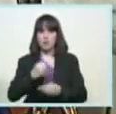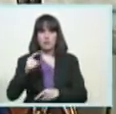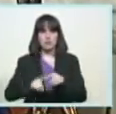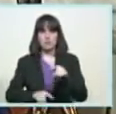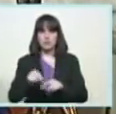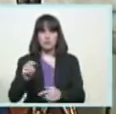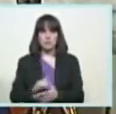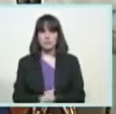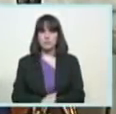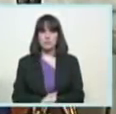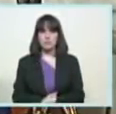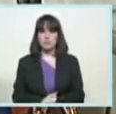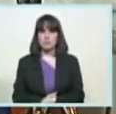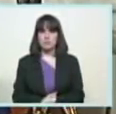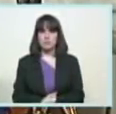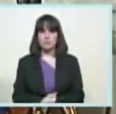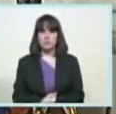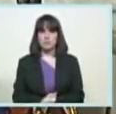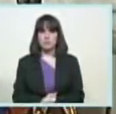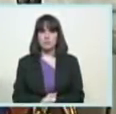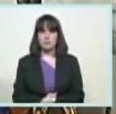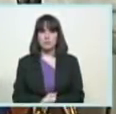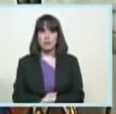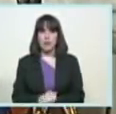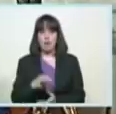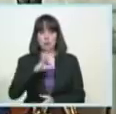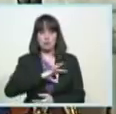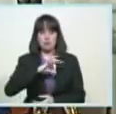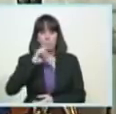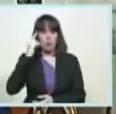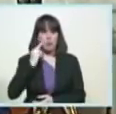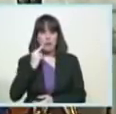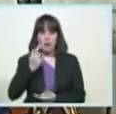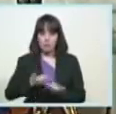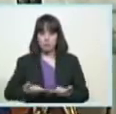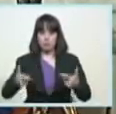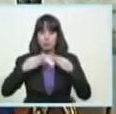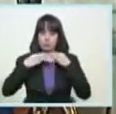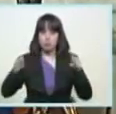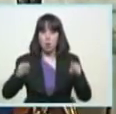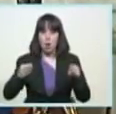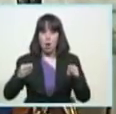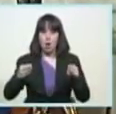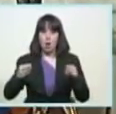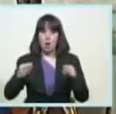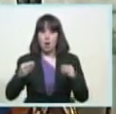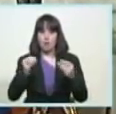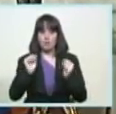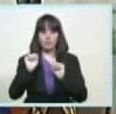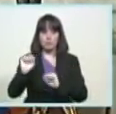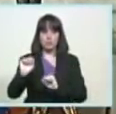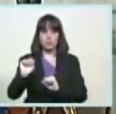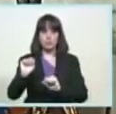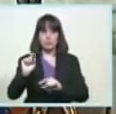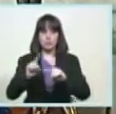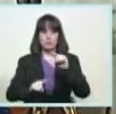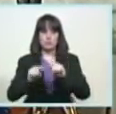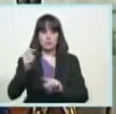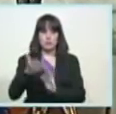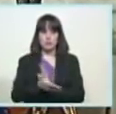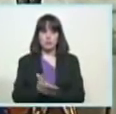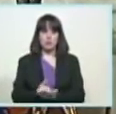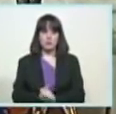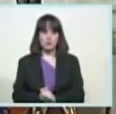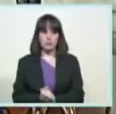mantenido por la revolución bolivariana ha permitido sortear los más duros golpes sobre todo de la última época que